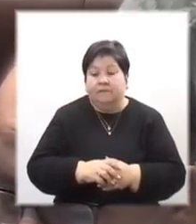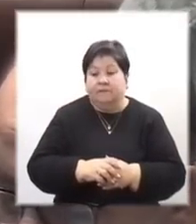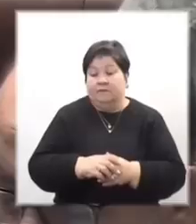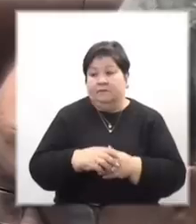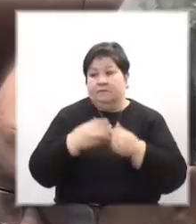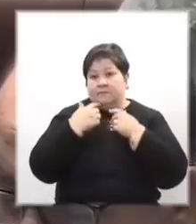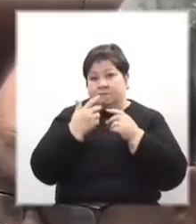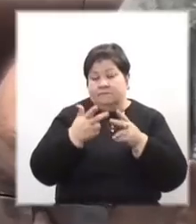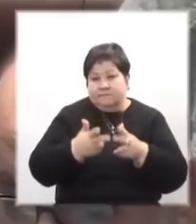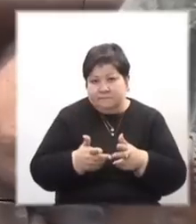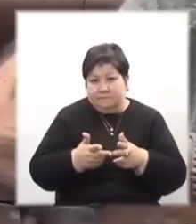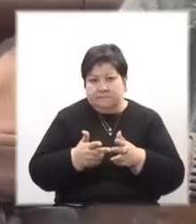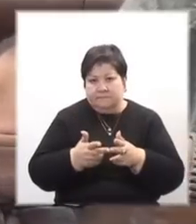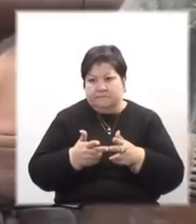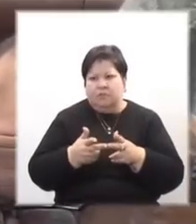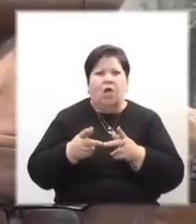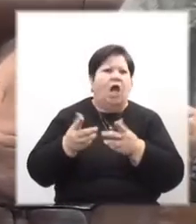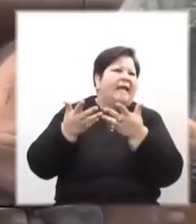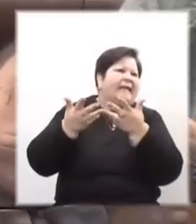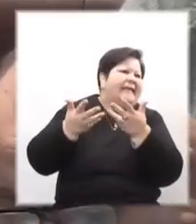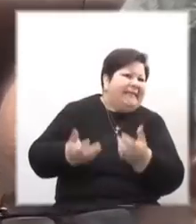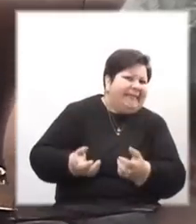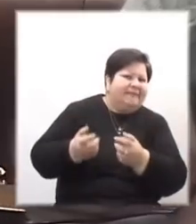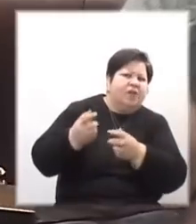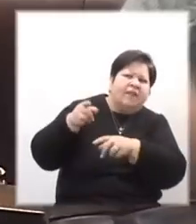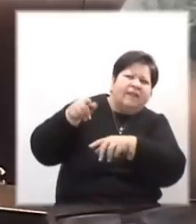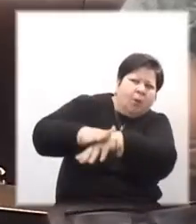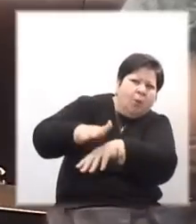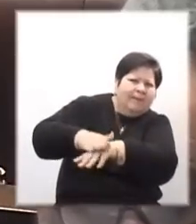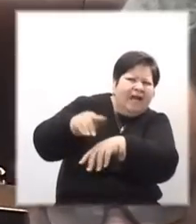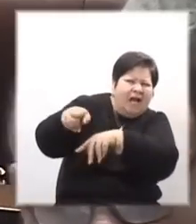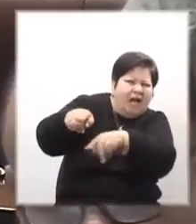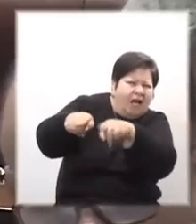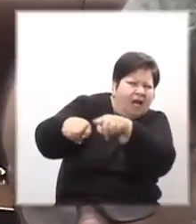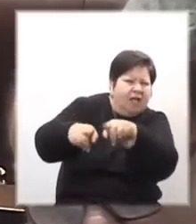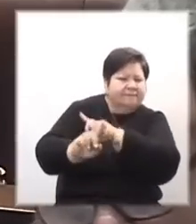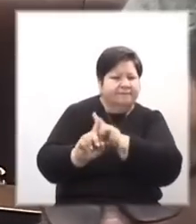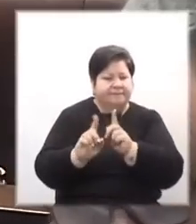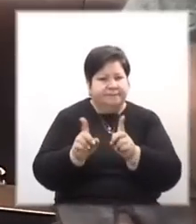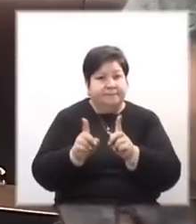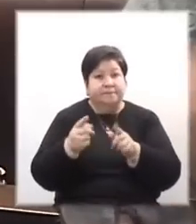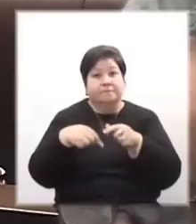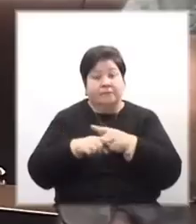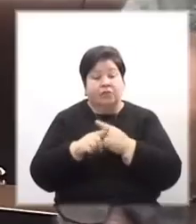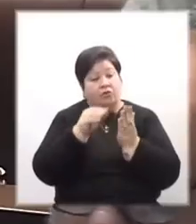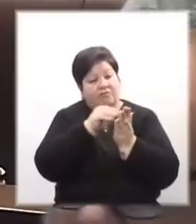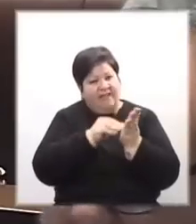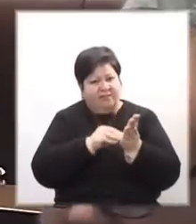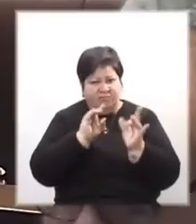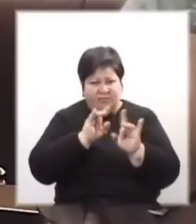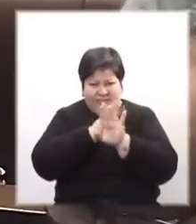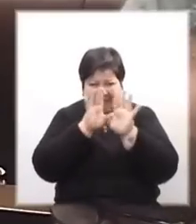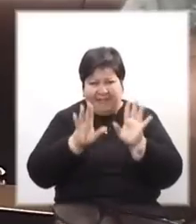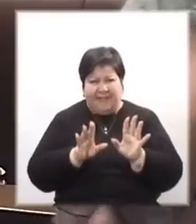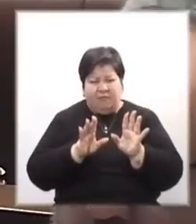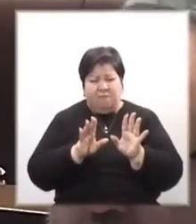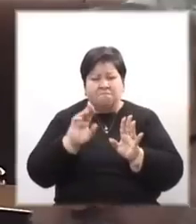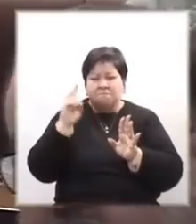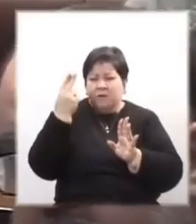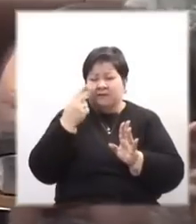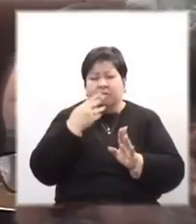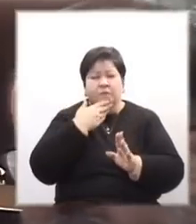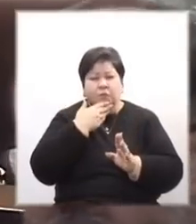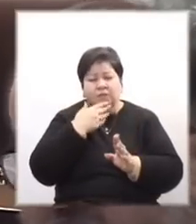Decía, nosotros no vamos a atribuir ningún tipo de intenciones, ningún tipo de especulación, pero el dato objetivo es que las muertes